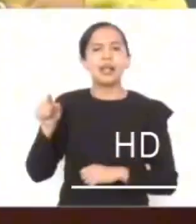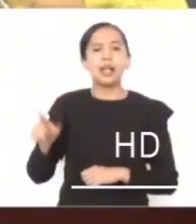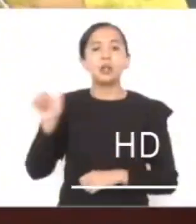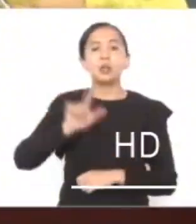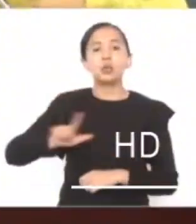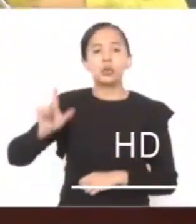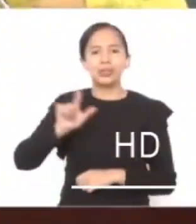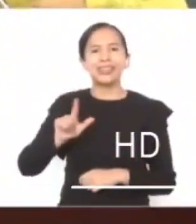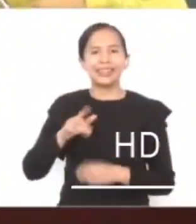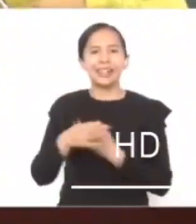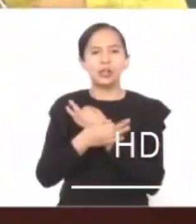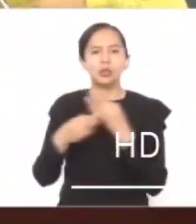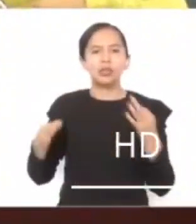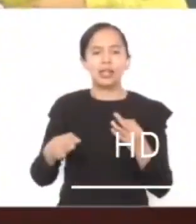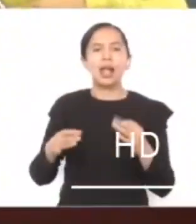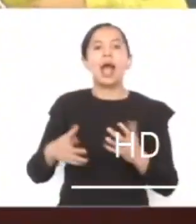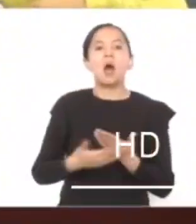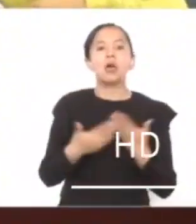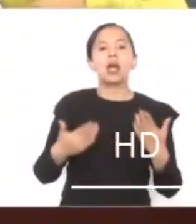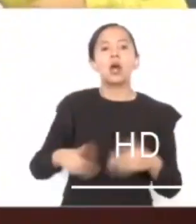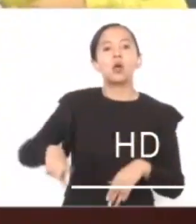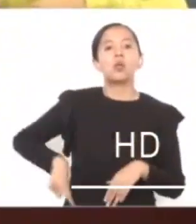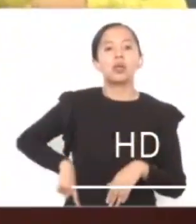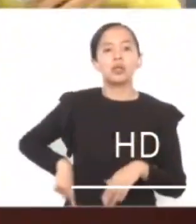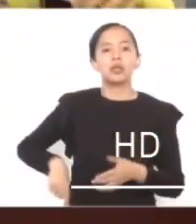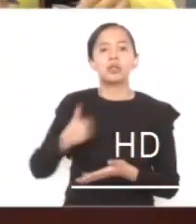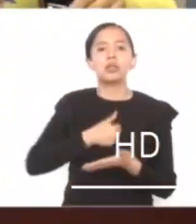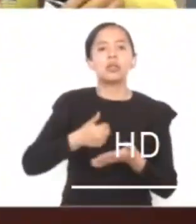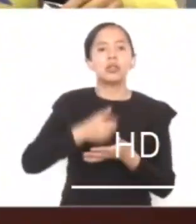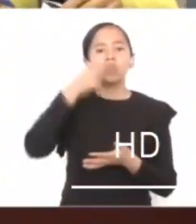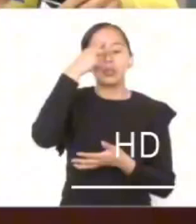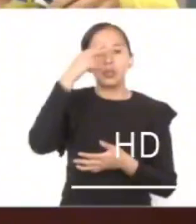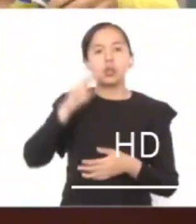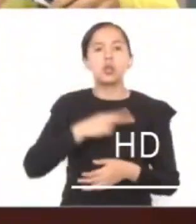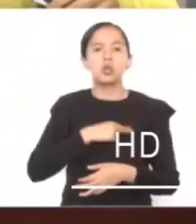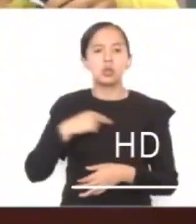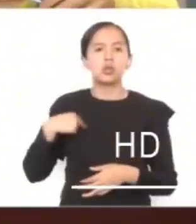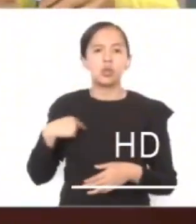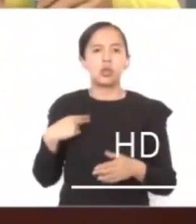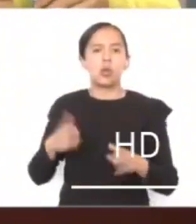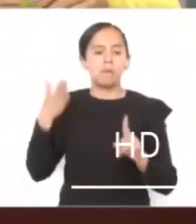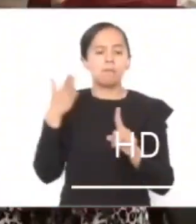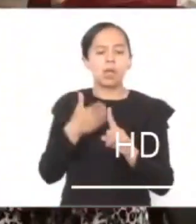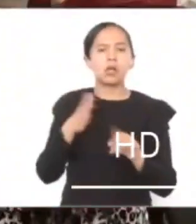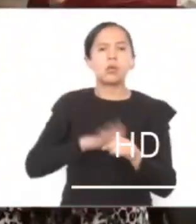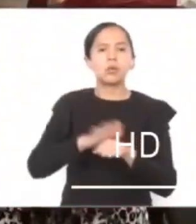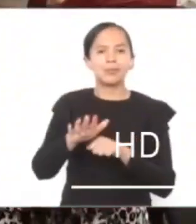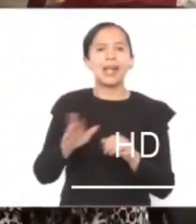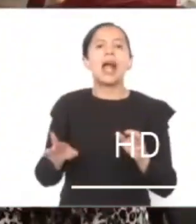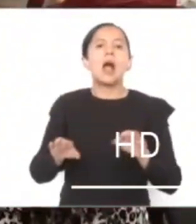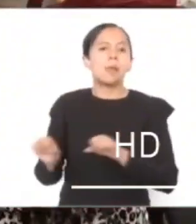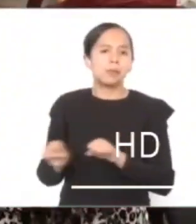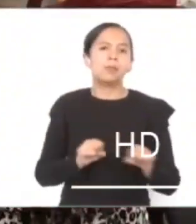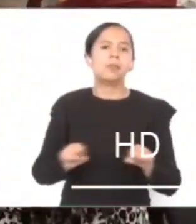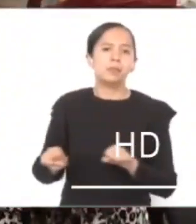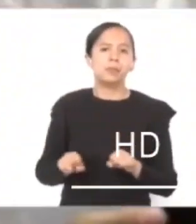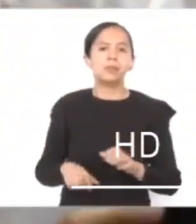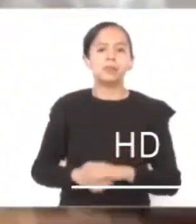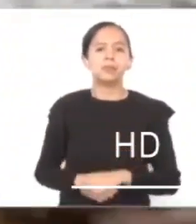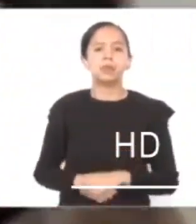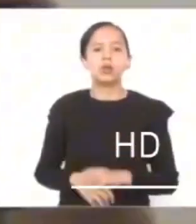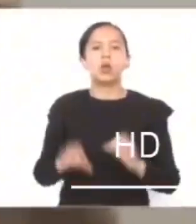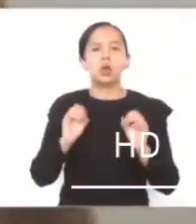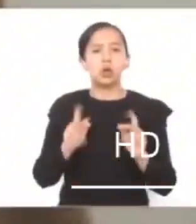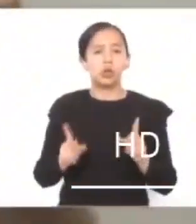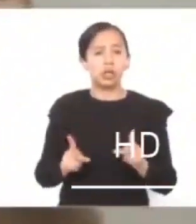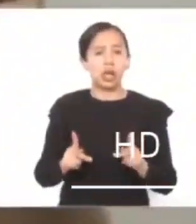semana, y en el caso del Gobierno de la Ciudad de México nos centraremos en esta etapa en sismos. ¿Podemos hablar de dos